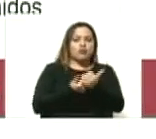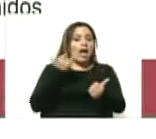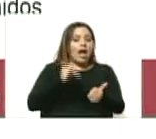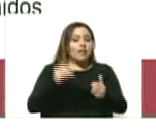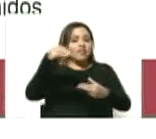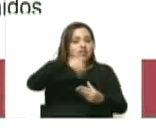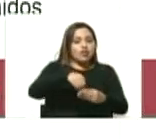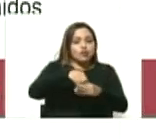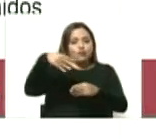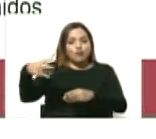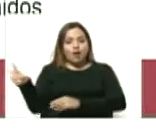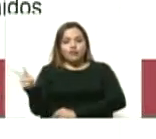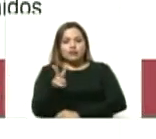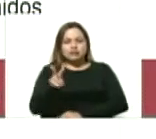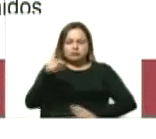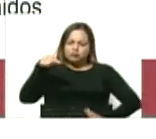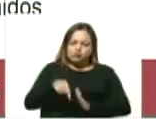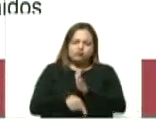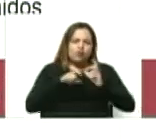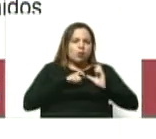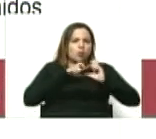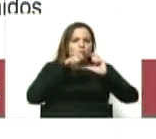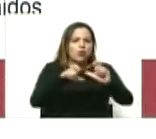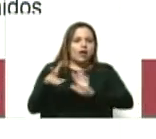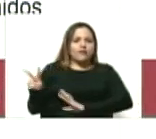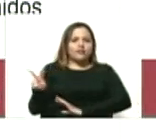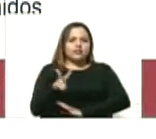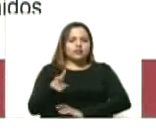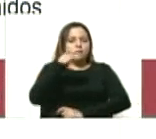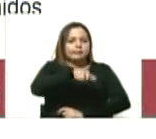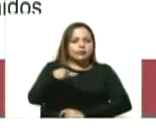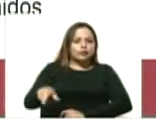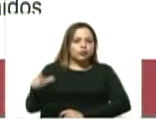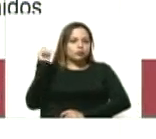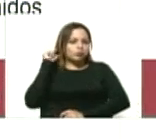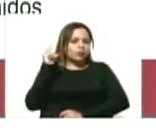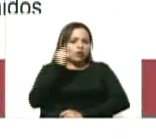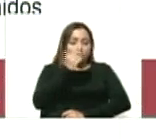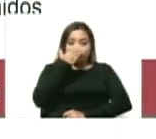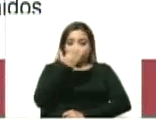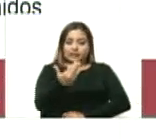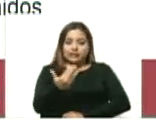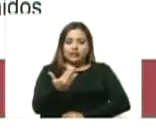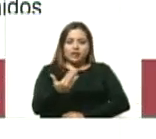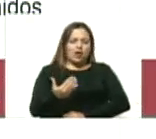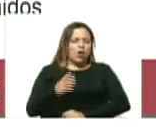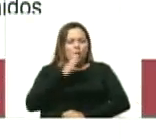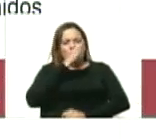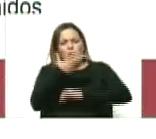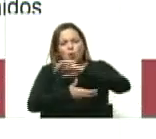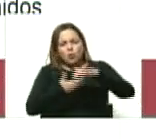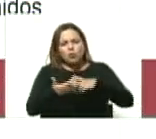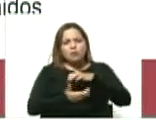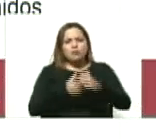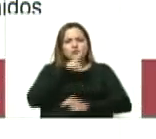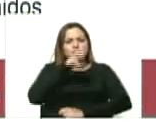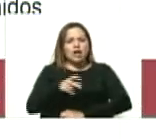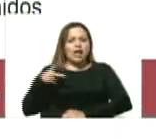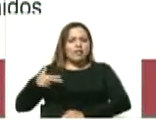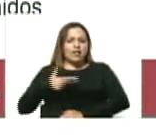fronteras y que llegan a lo más profundo de los corazones de las y los venezolanos ante la lamentable tragedia de las Tejerías tras